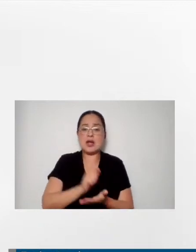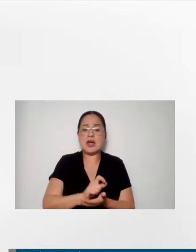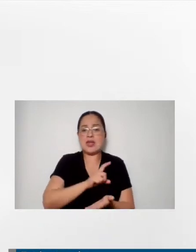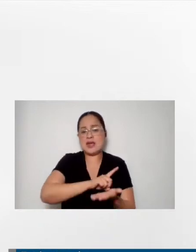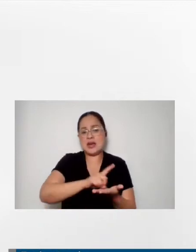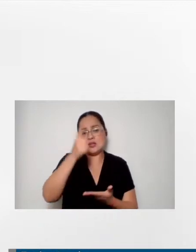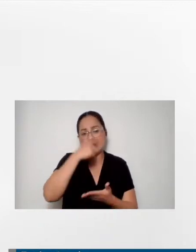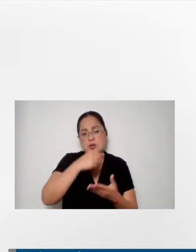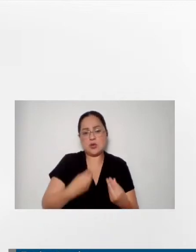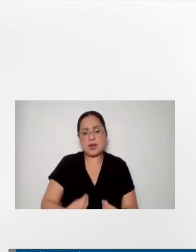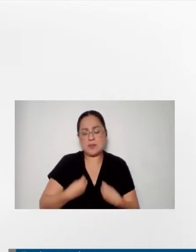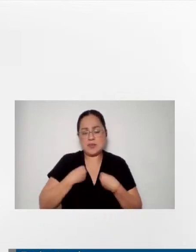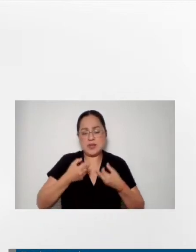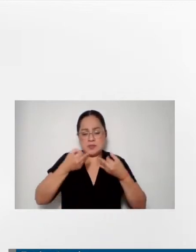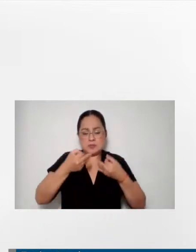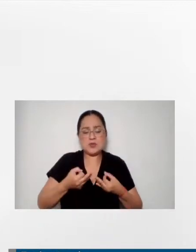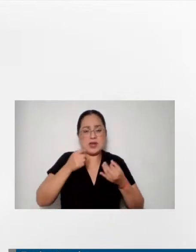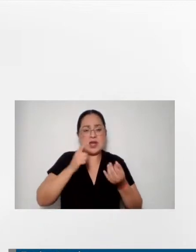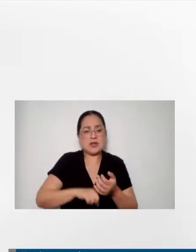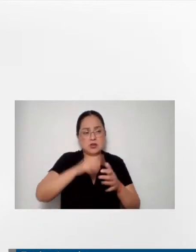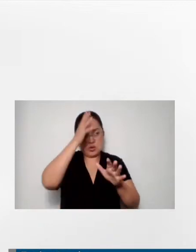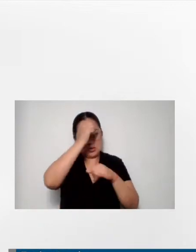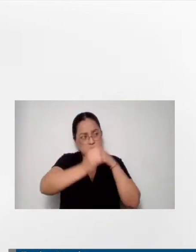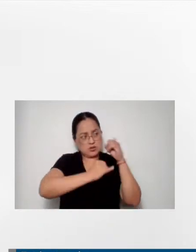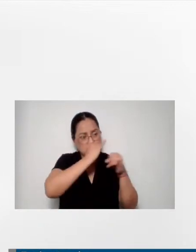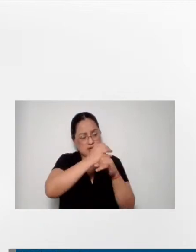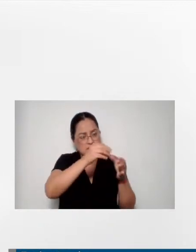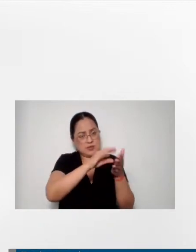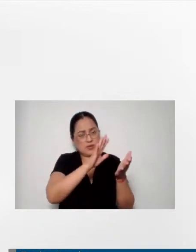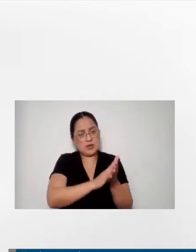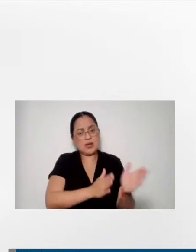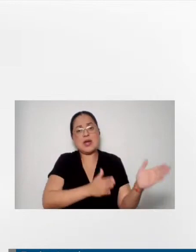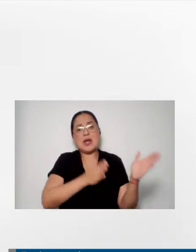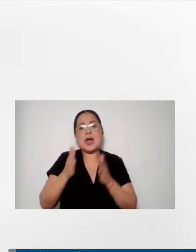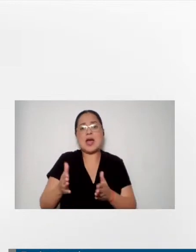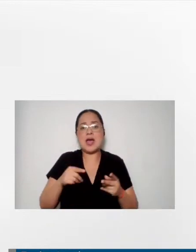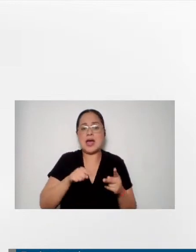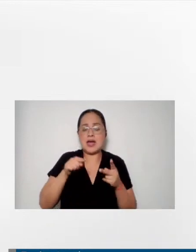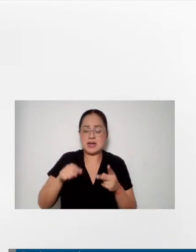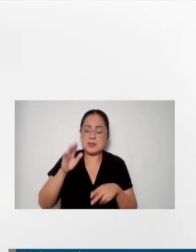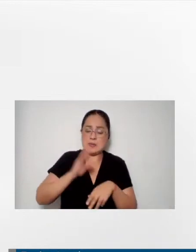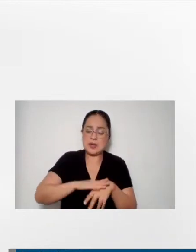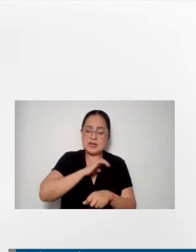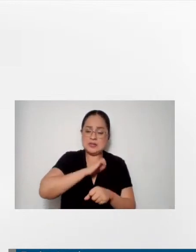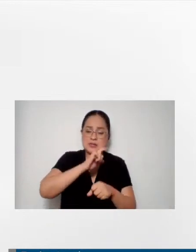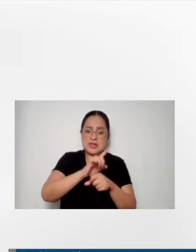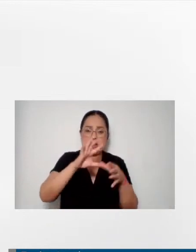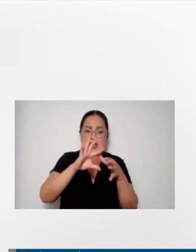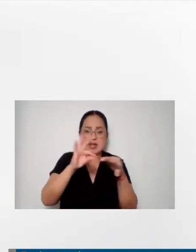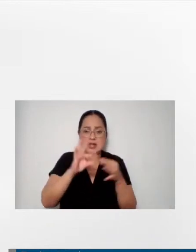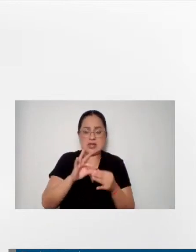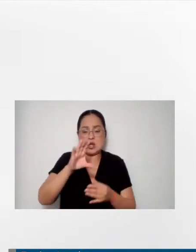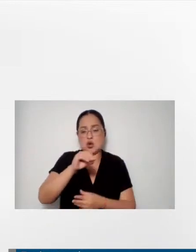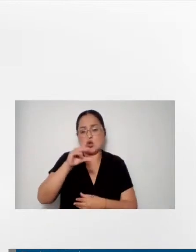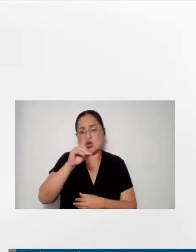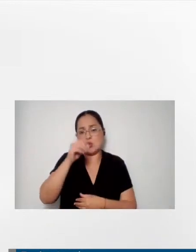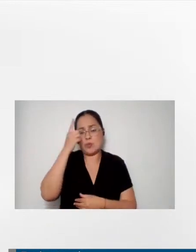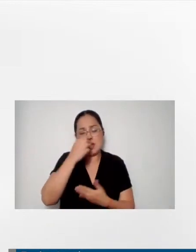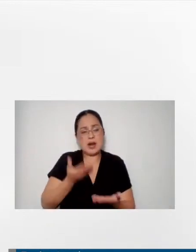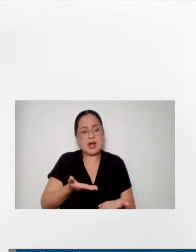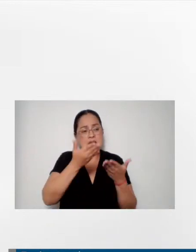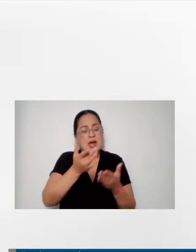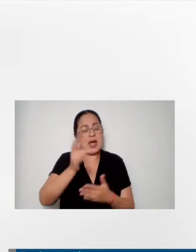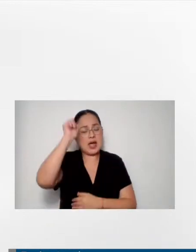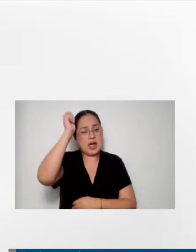vida adecuado que está en los tratados internacionales. Luego viene ya esta obligación un poco más específica en los códigos de dar alimentos y el derecho a recibir